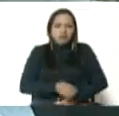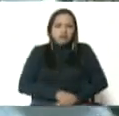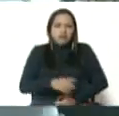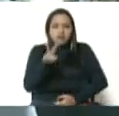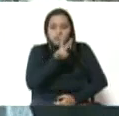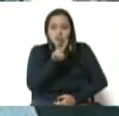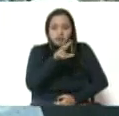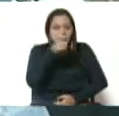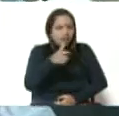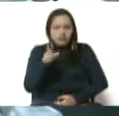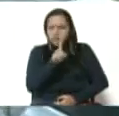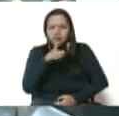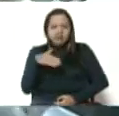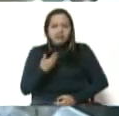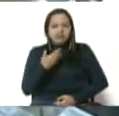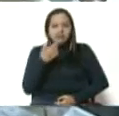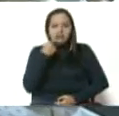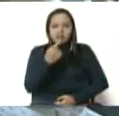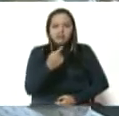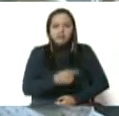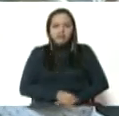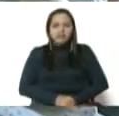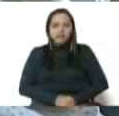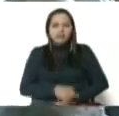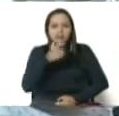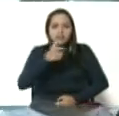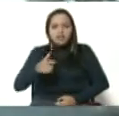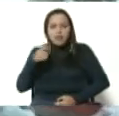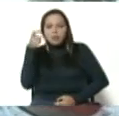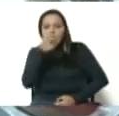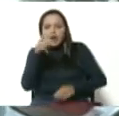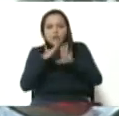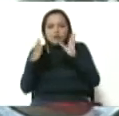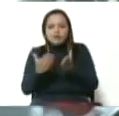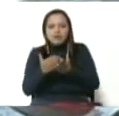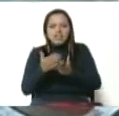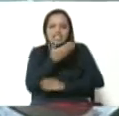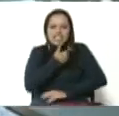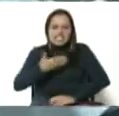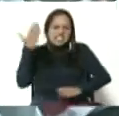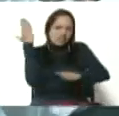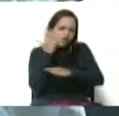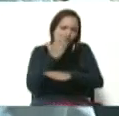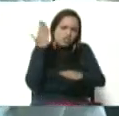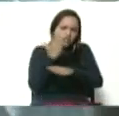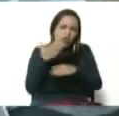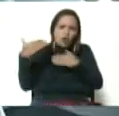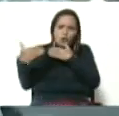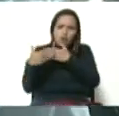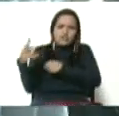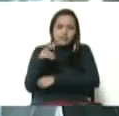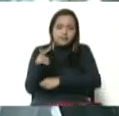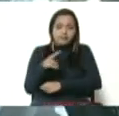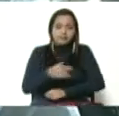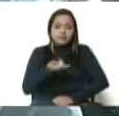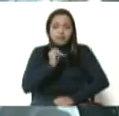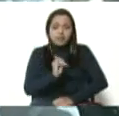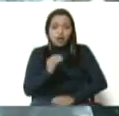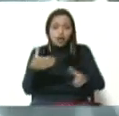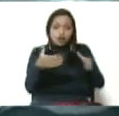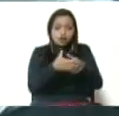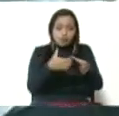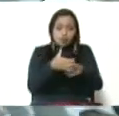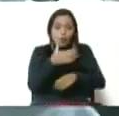de despatriados que anda por el mundo pidiendo sanciones y que ha conseguido que el imperialismo europeo y el imperialismo